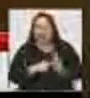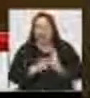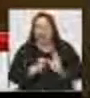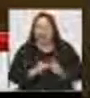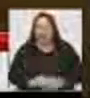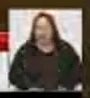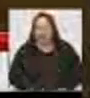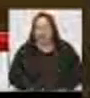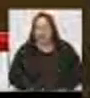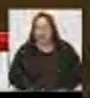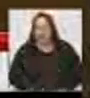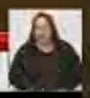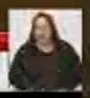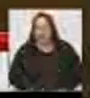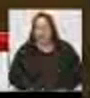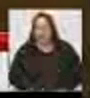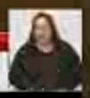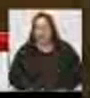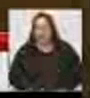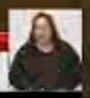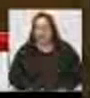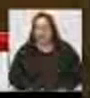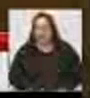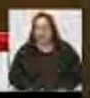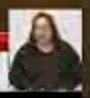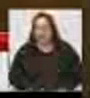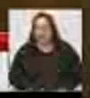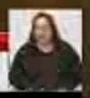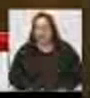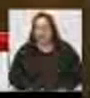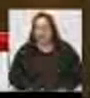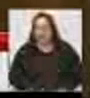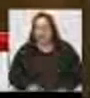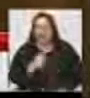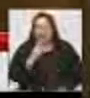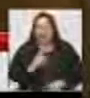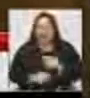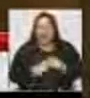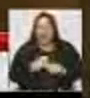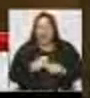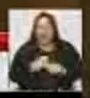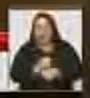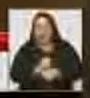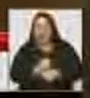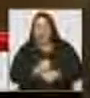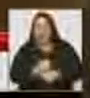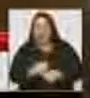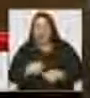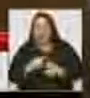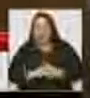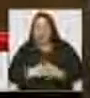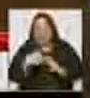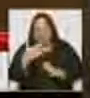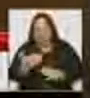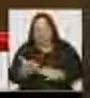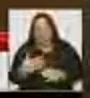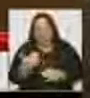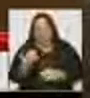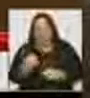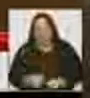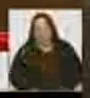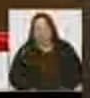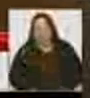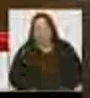50 años, que cumplan esa edad, que estén un año desempleados, recién ahí ellos